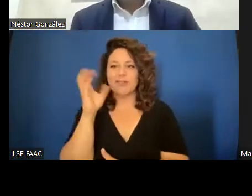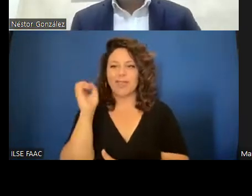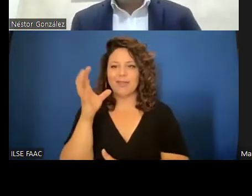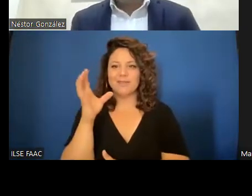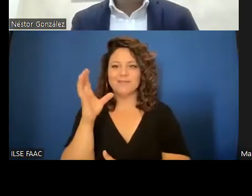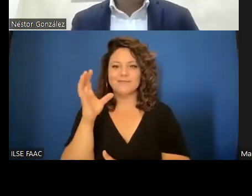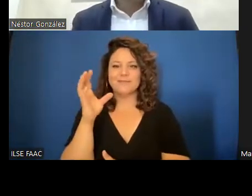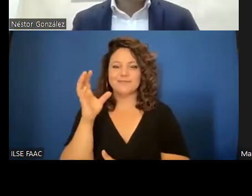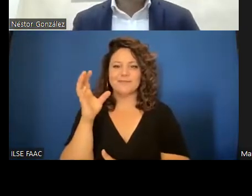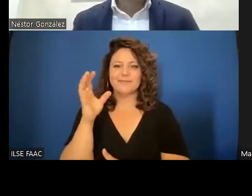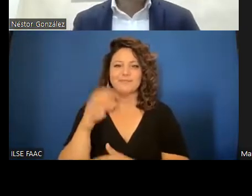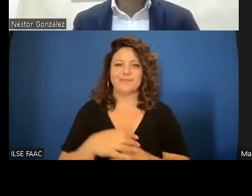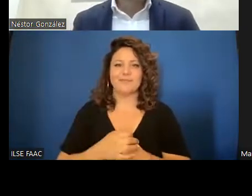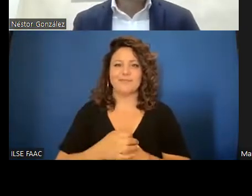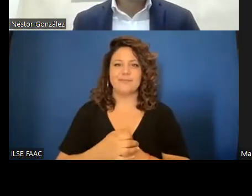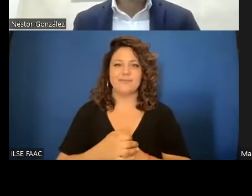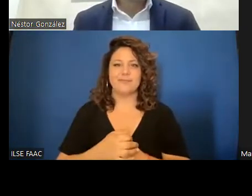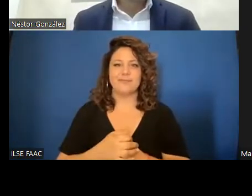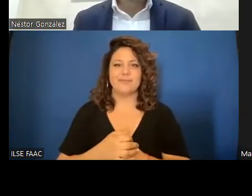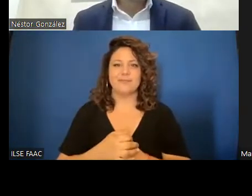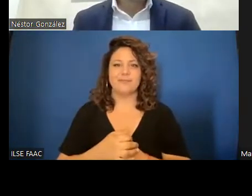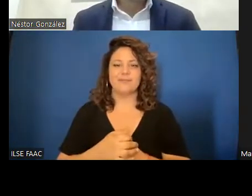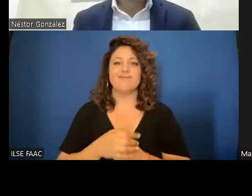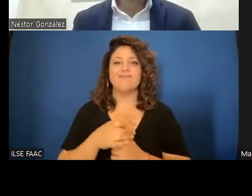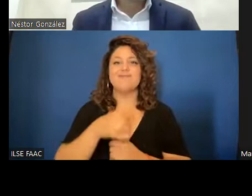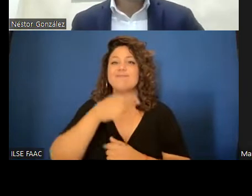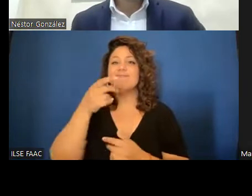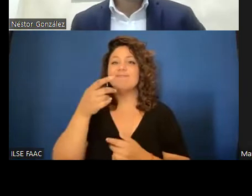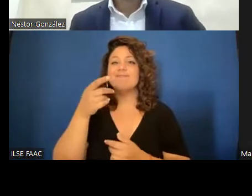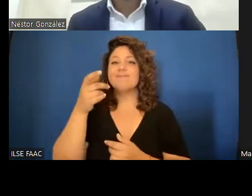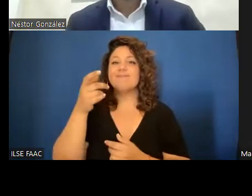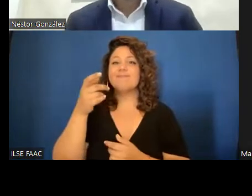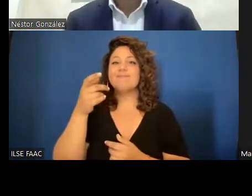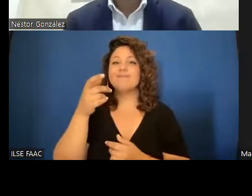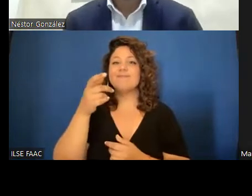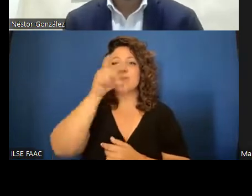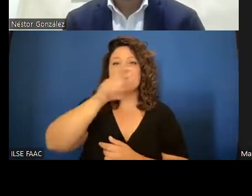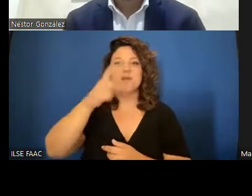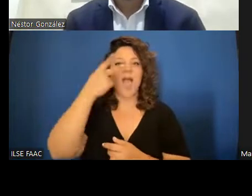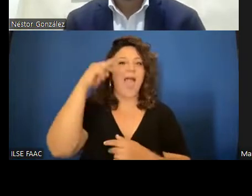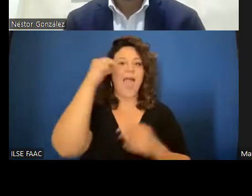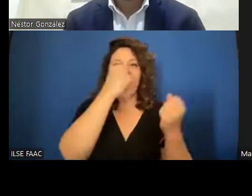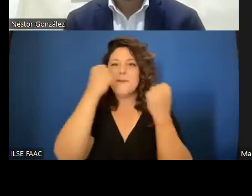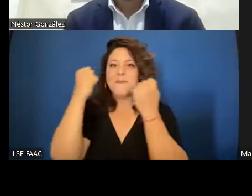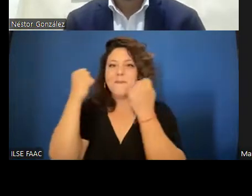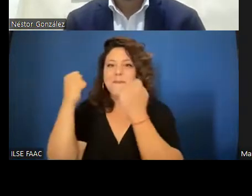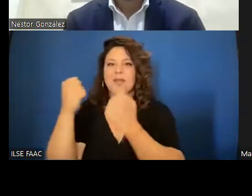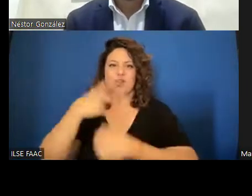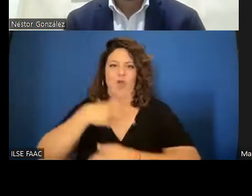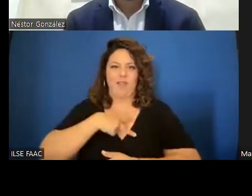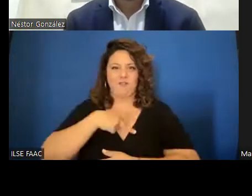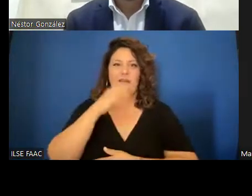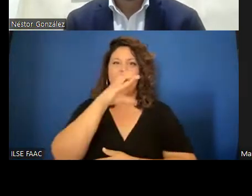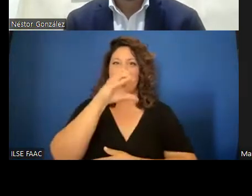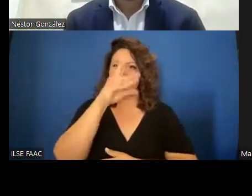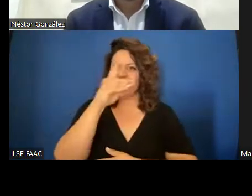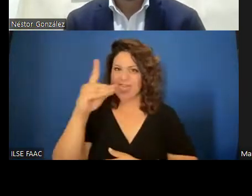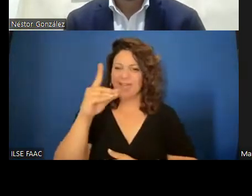la información para poder llegar a ese nivel y es donde llegamos pues con la